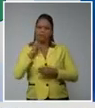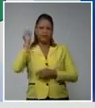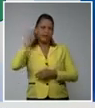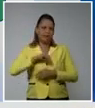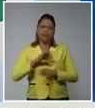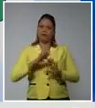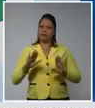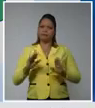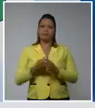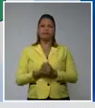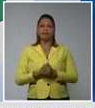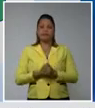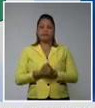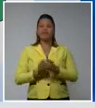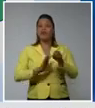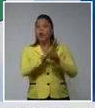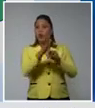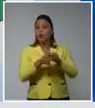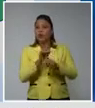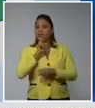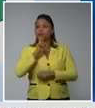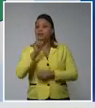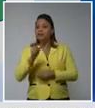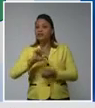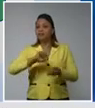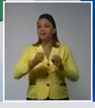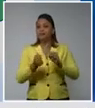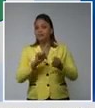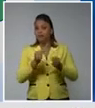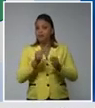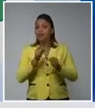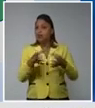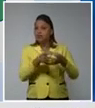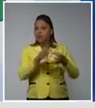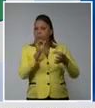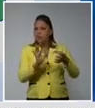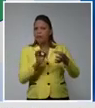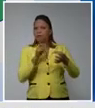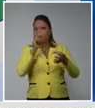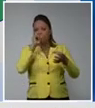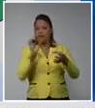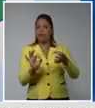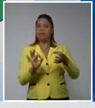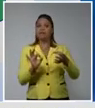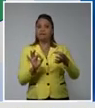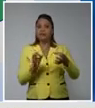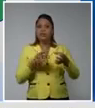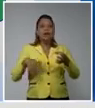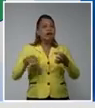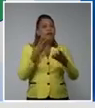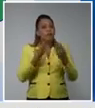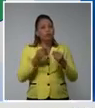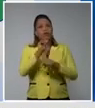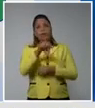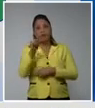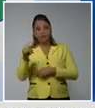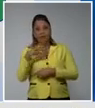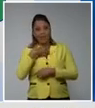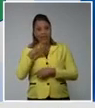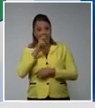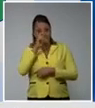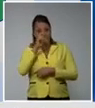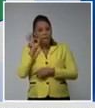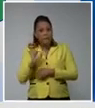la COVID-19 en este grupo de edad, que además muchos de los que ya tenemos esa edad,